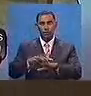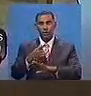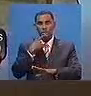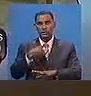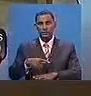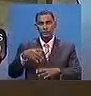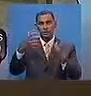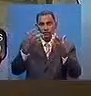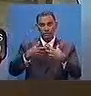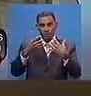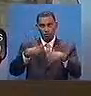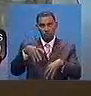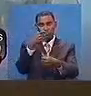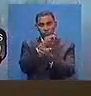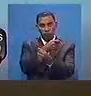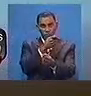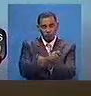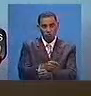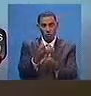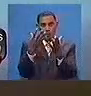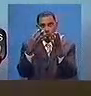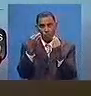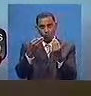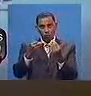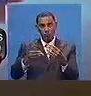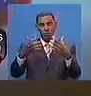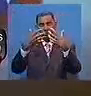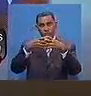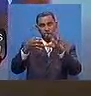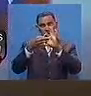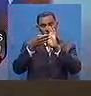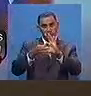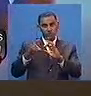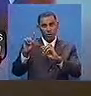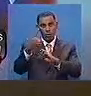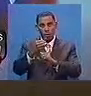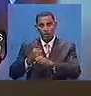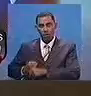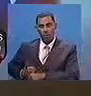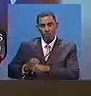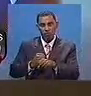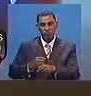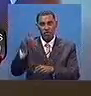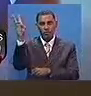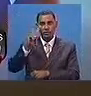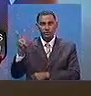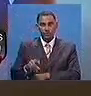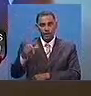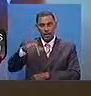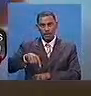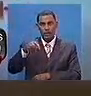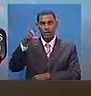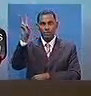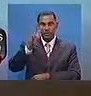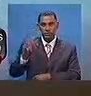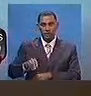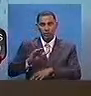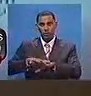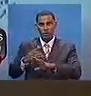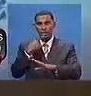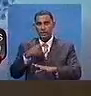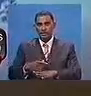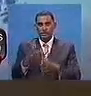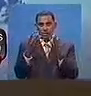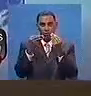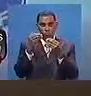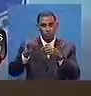Star tiene certificaciones y afiliaciones con la Asociación Única de Peloteros Profesionales de Venezuela, agentes autorizados de la